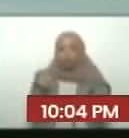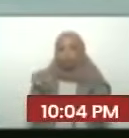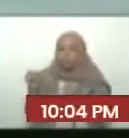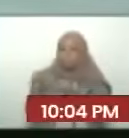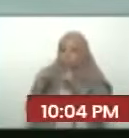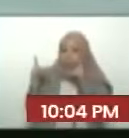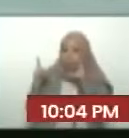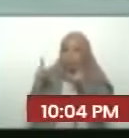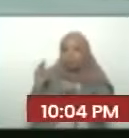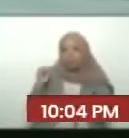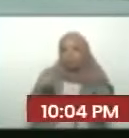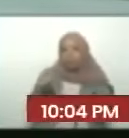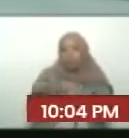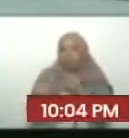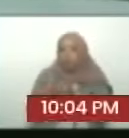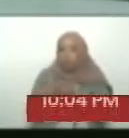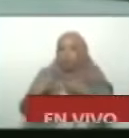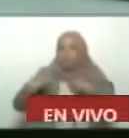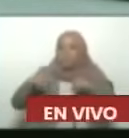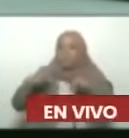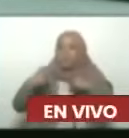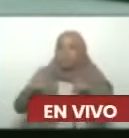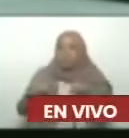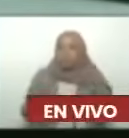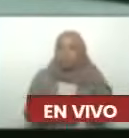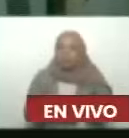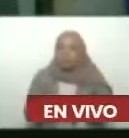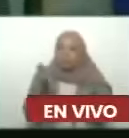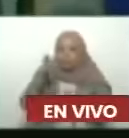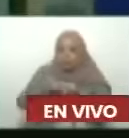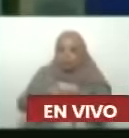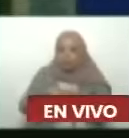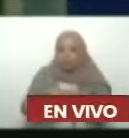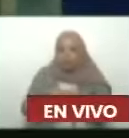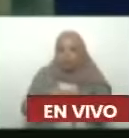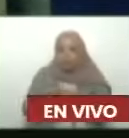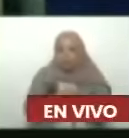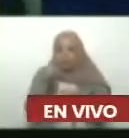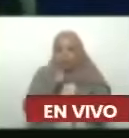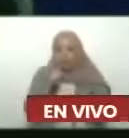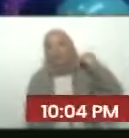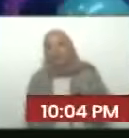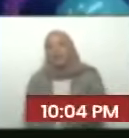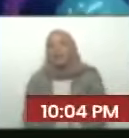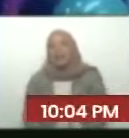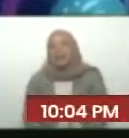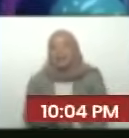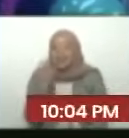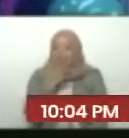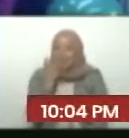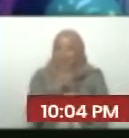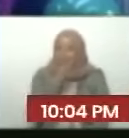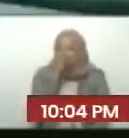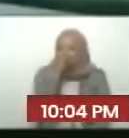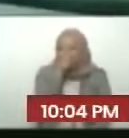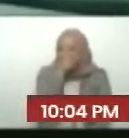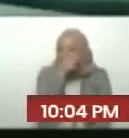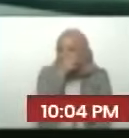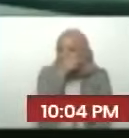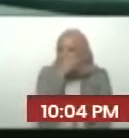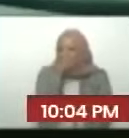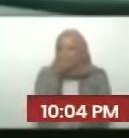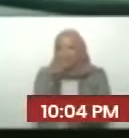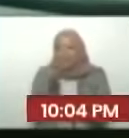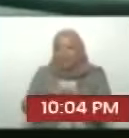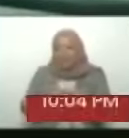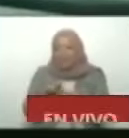¿verdad? Sí, es totalmente hecho. Siéntate ahí, José Manuel, para ver. Vamos a ver si aguanta José Manuel. ¿Puedes llevar uno para narrar